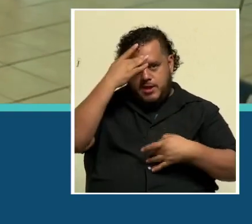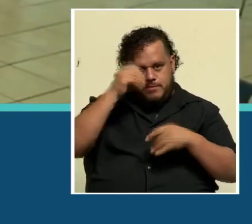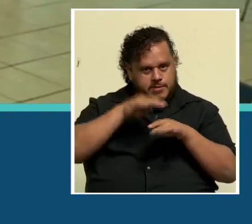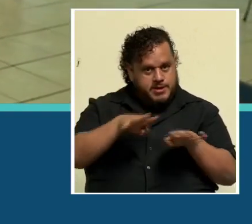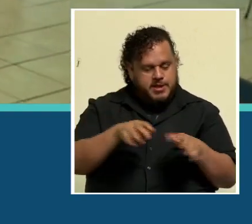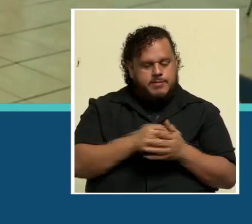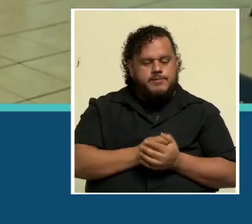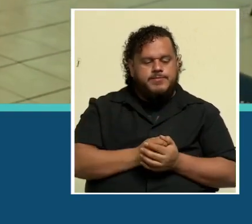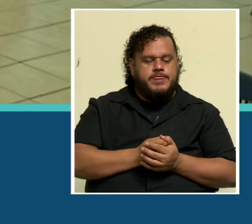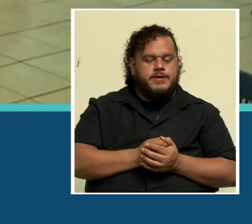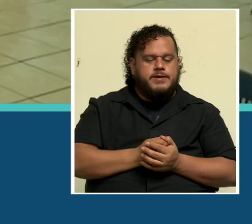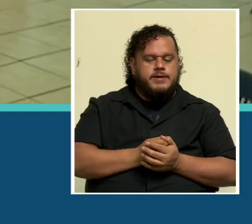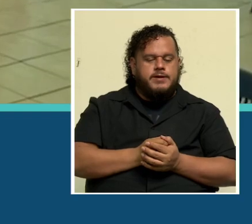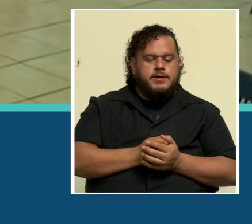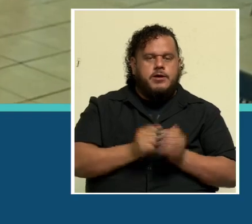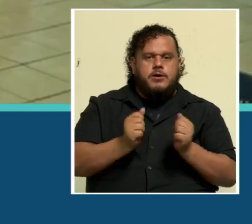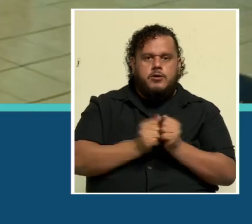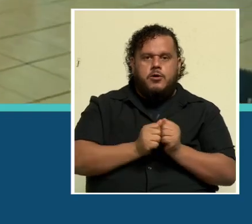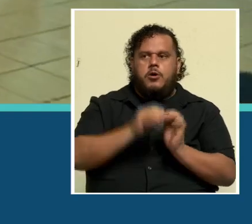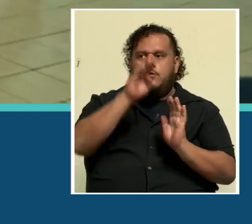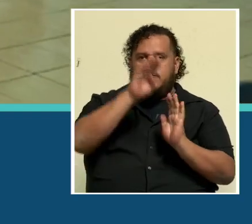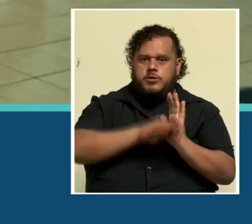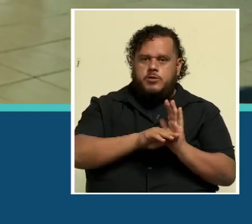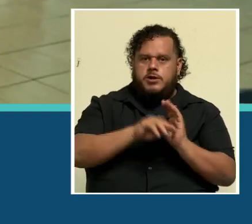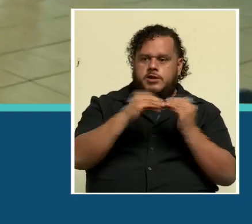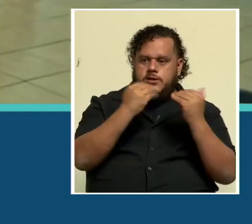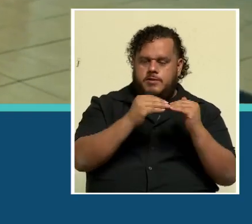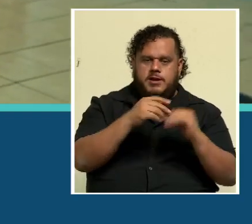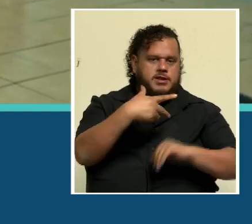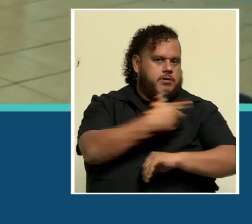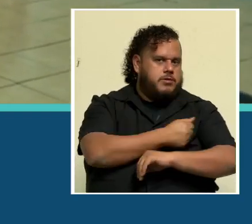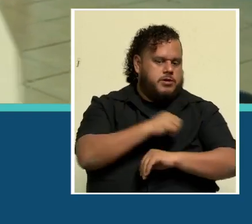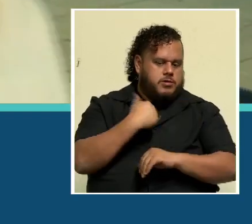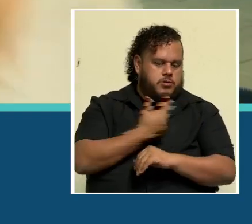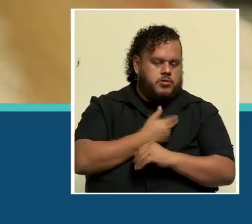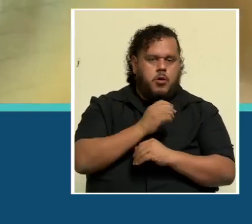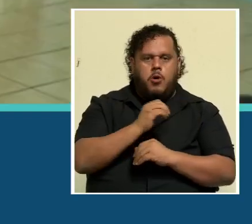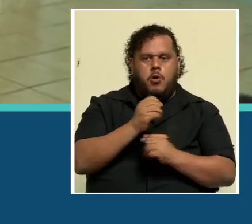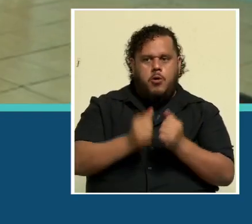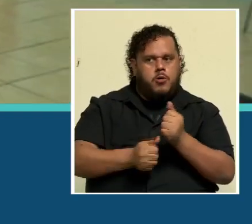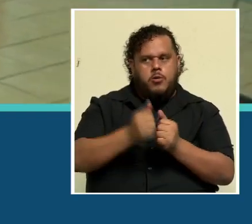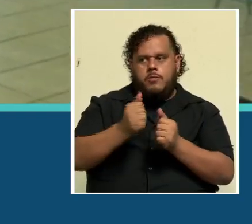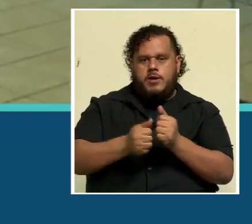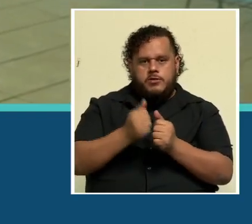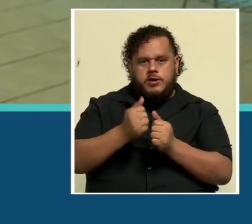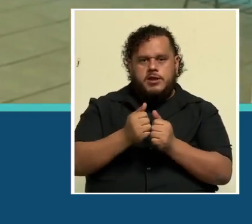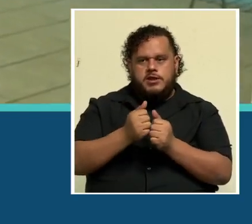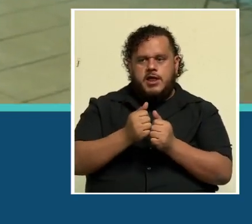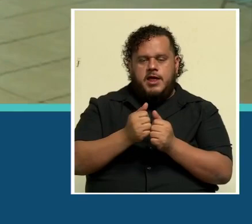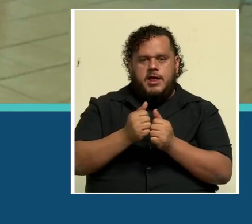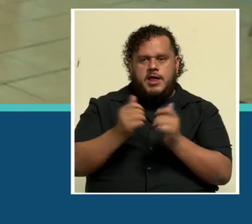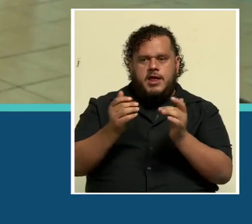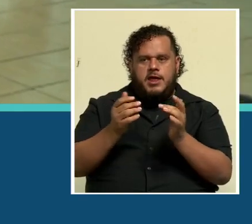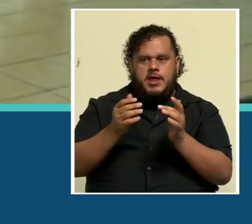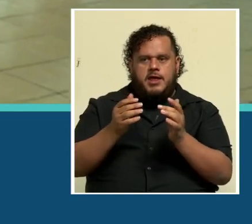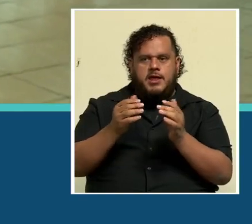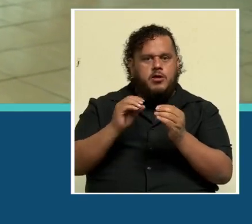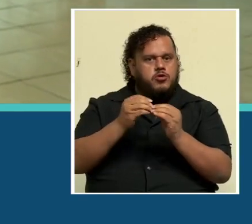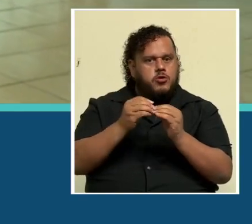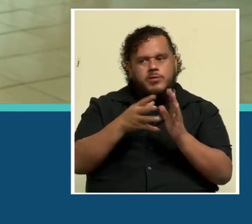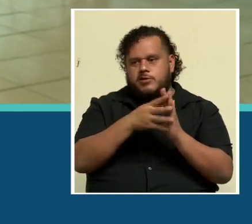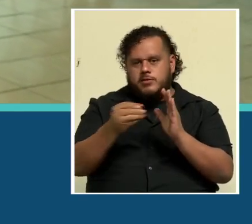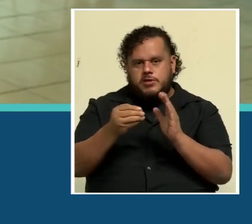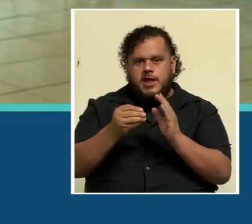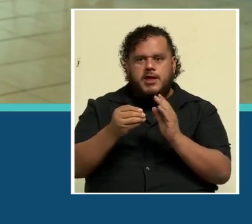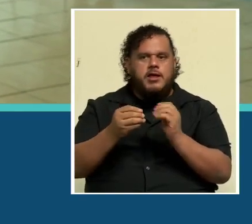incluso con menores niveles de vacunación que los nuestros, o con mayores tasas de contagio, mayores tasas de